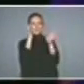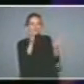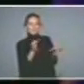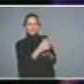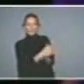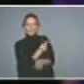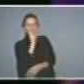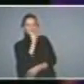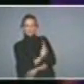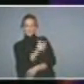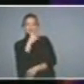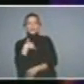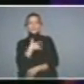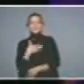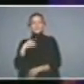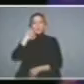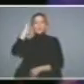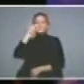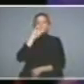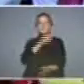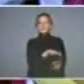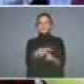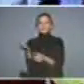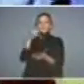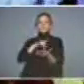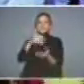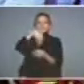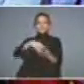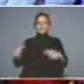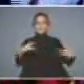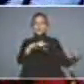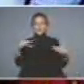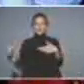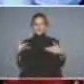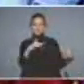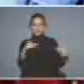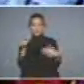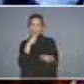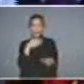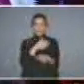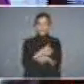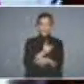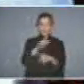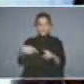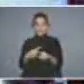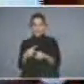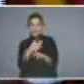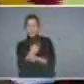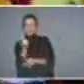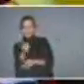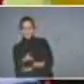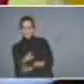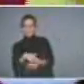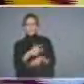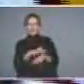juego. Y quiero protestar por los hechos que están sucediendo en los partidos que voy a ver y en los que juego. En casi todos, muchos de